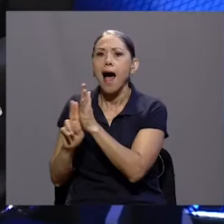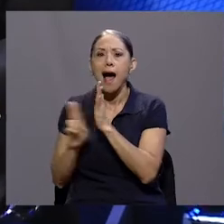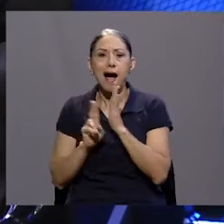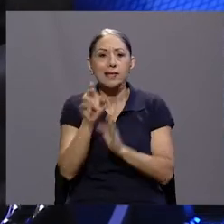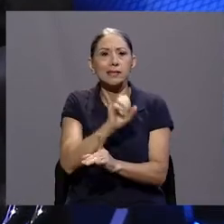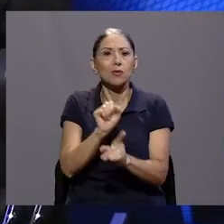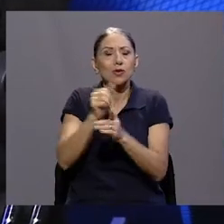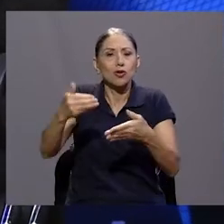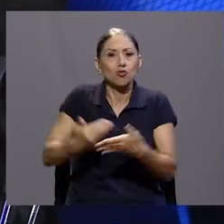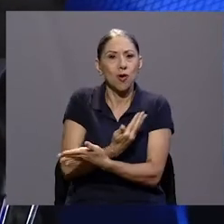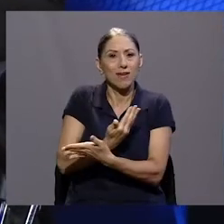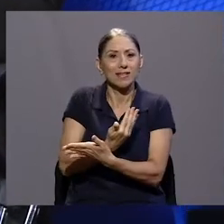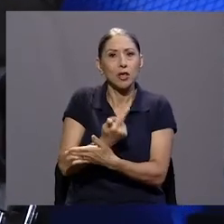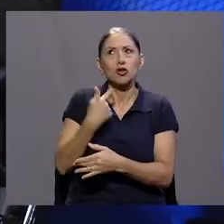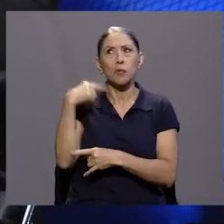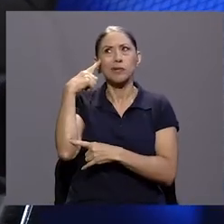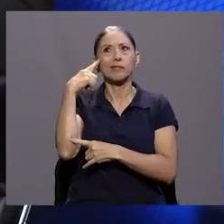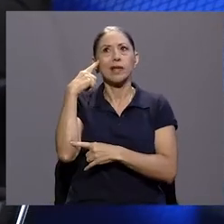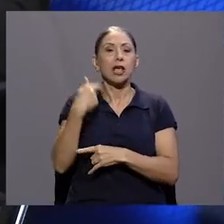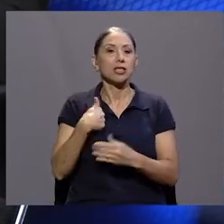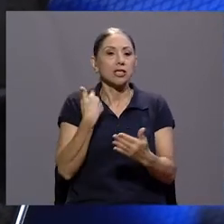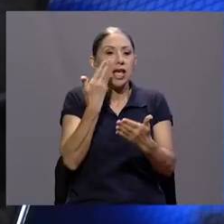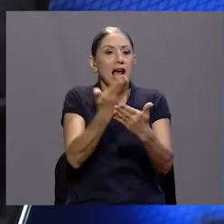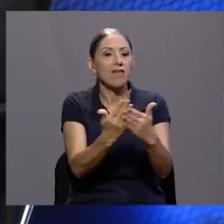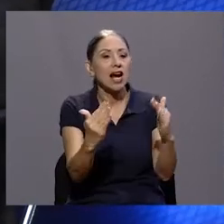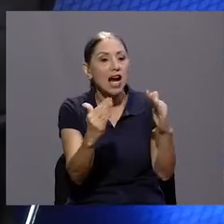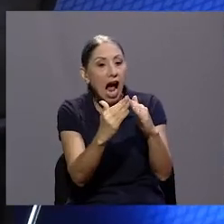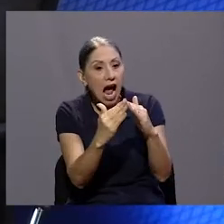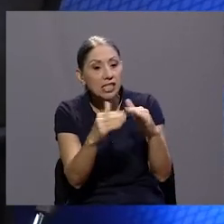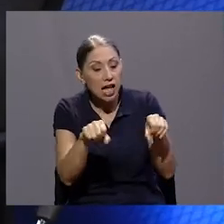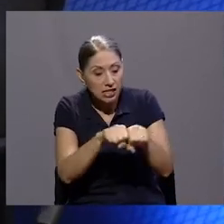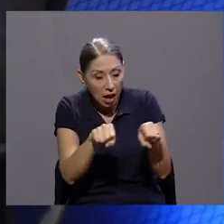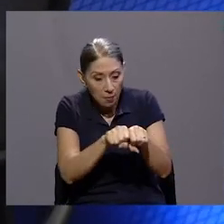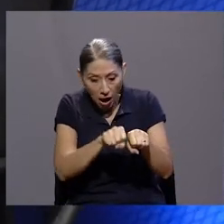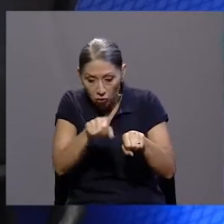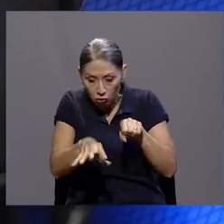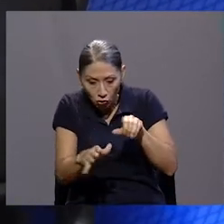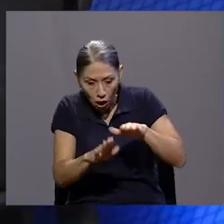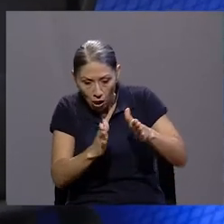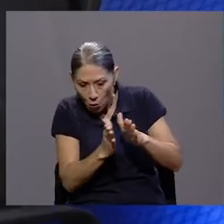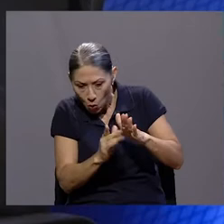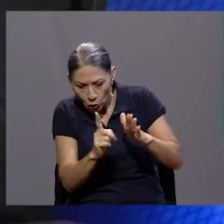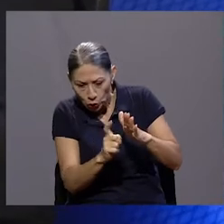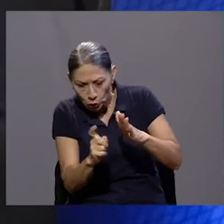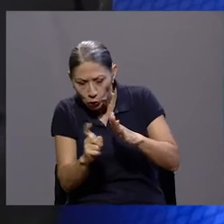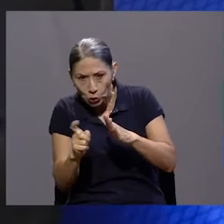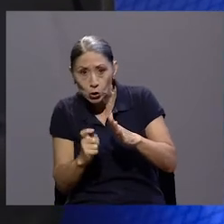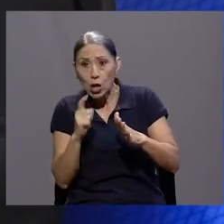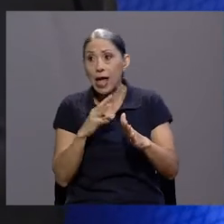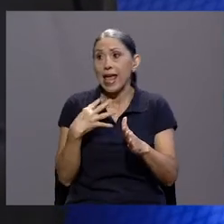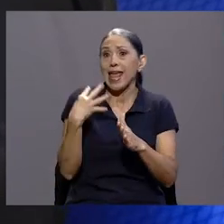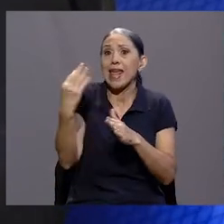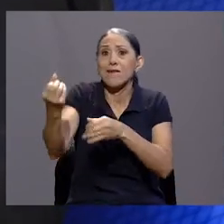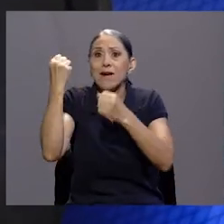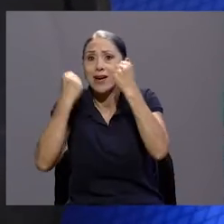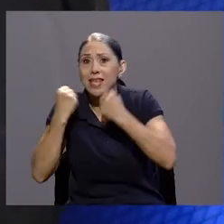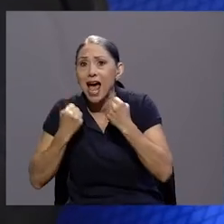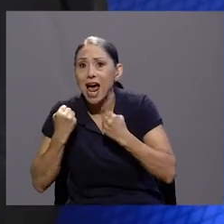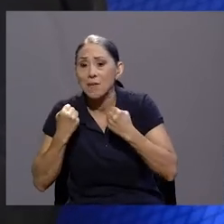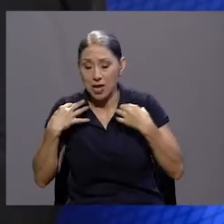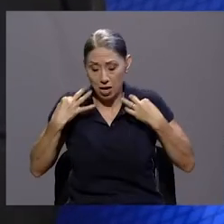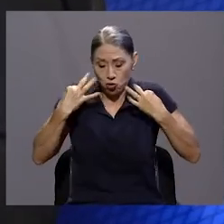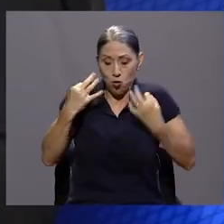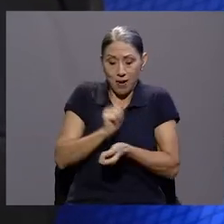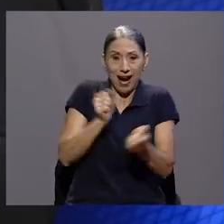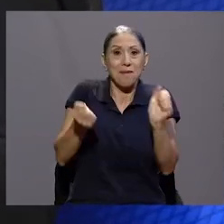estableció una rutina llegaba a mi casa limpiar mis zapatos e incluso me iba a bañar me cambiaba la ropa si compraba algo en un supermercado y lo lavaba